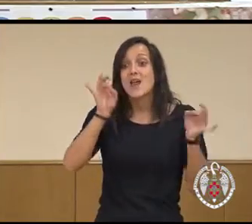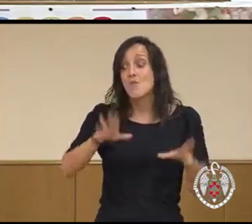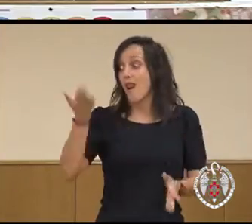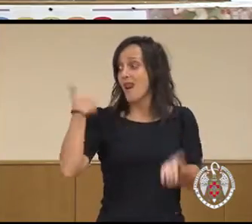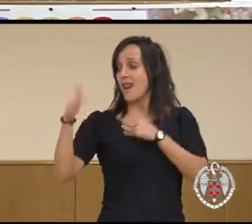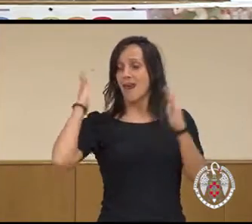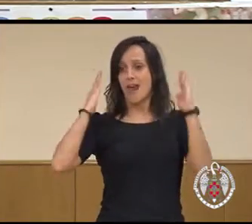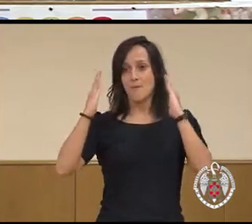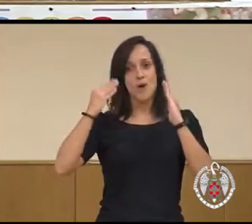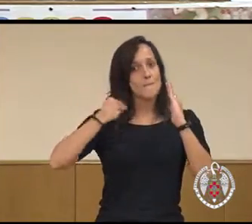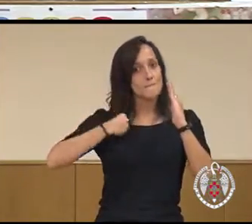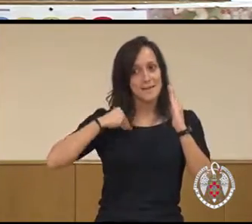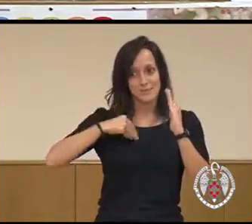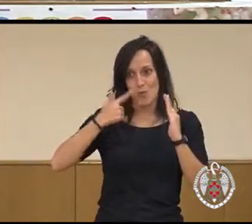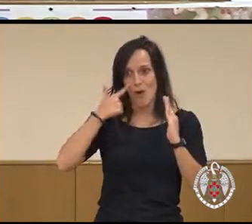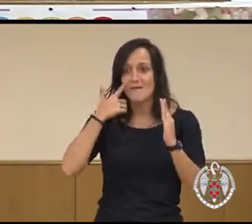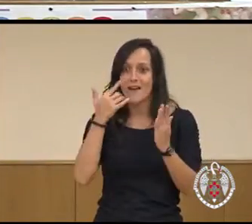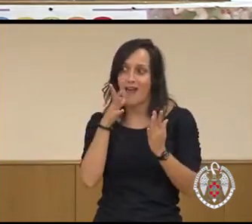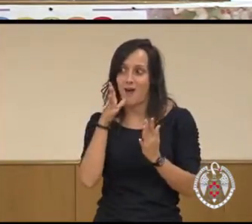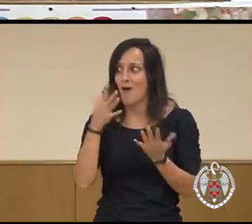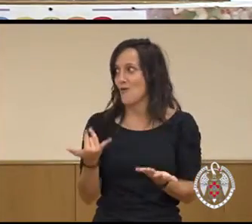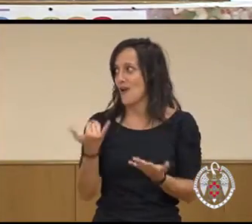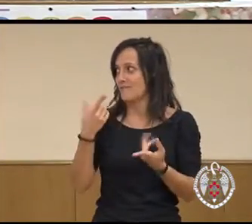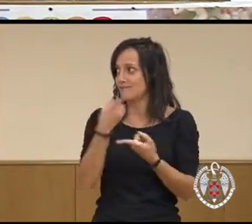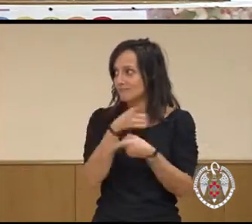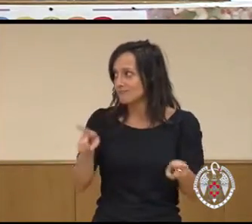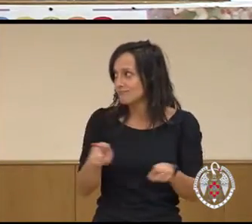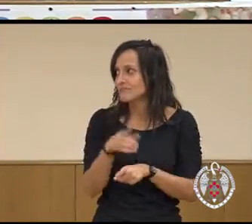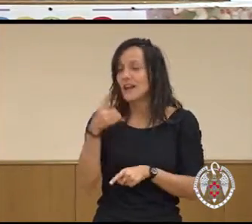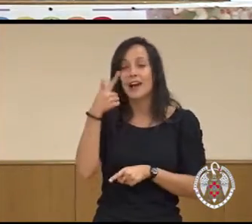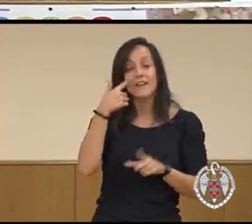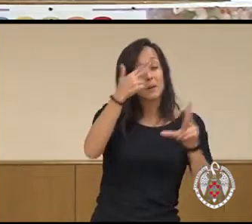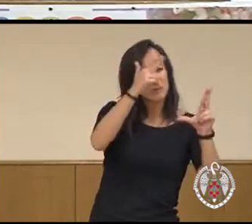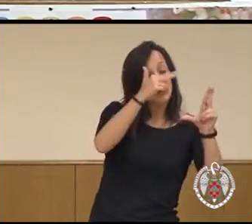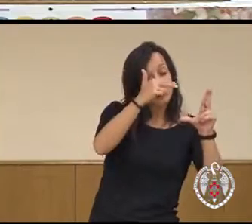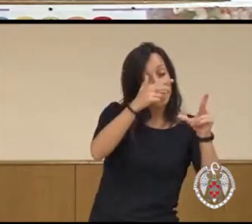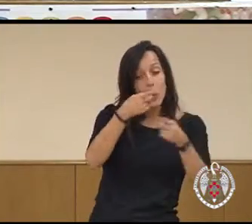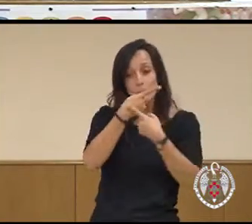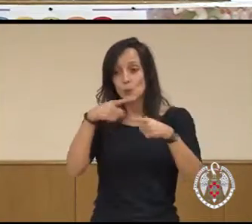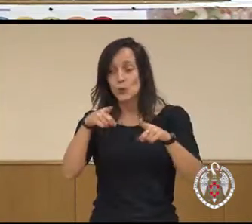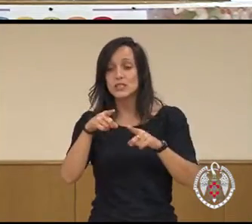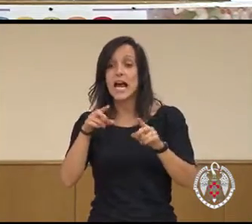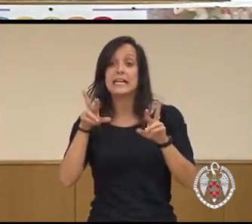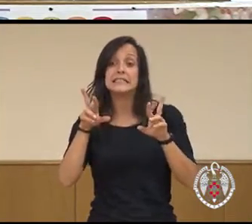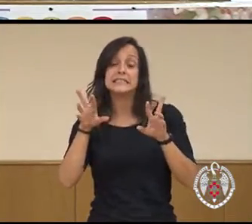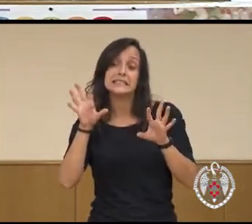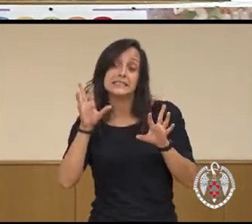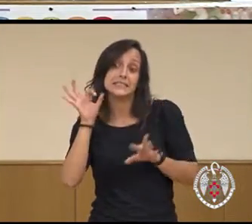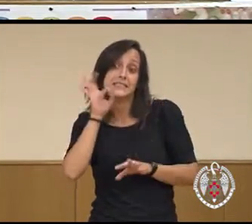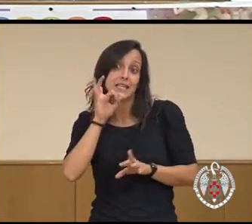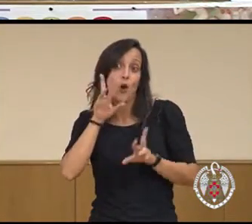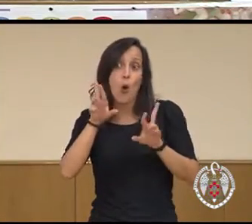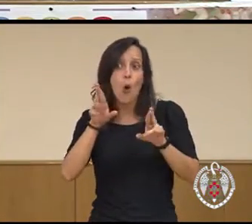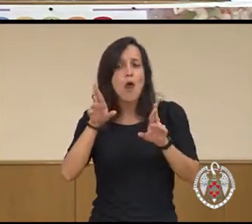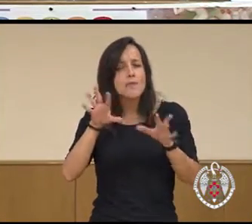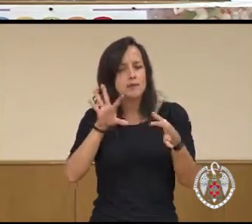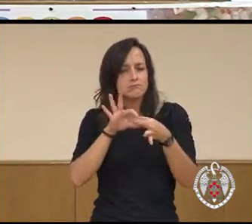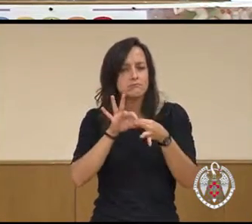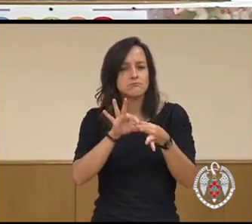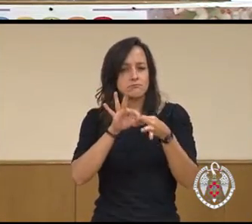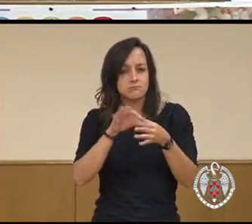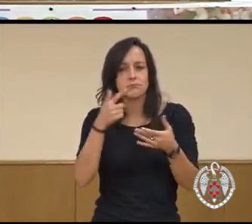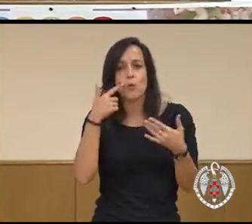da lugar a hablar también de la relación que hay entre la pintura y la música del siglo de oro. Igual que Velázquez intenta disimular ser pintor, porque